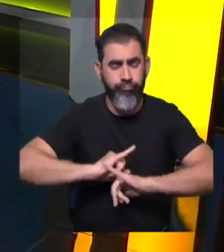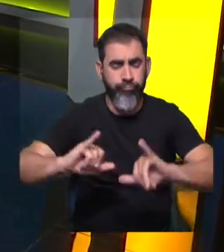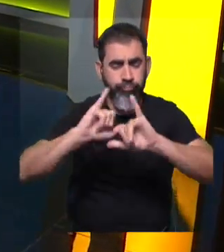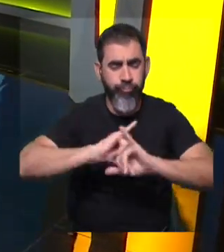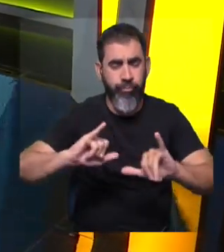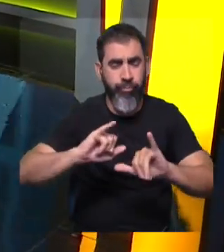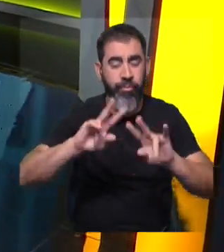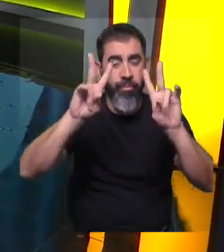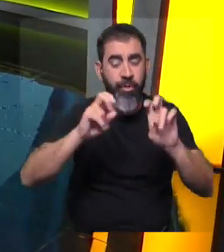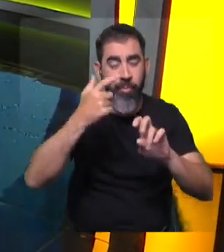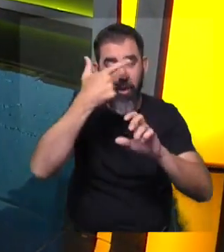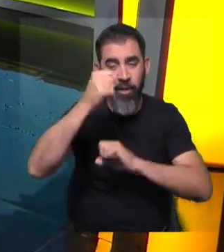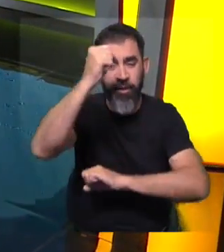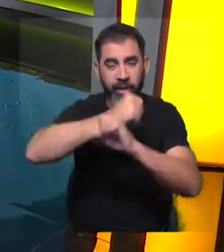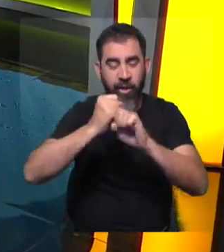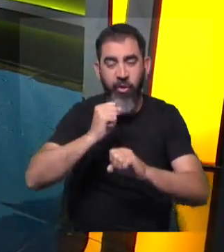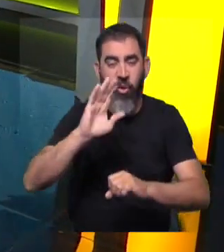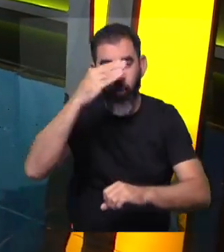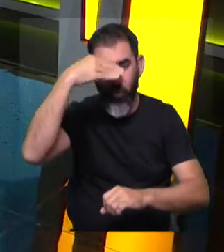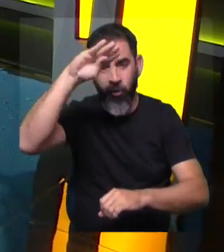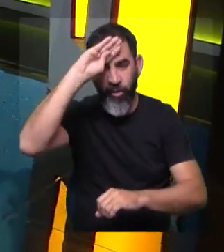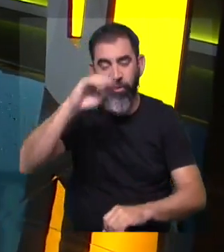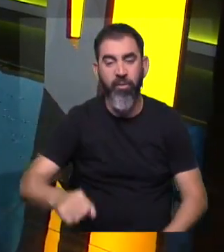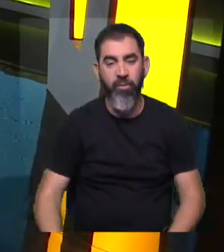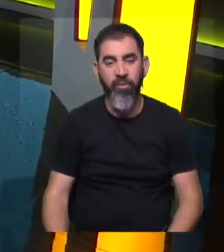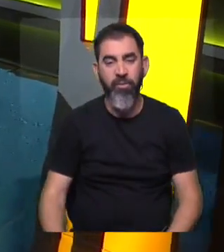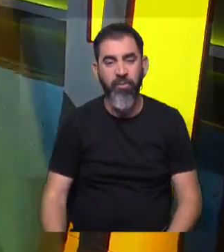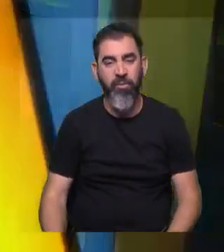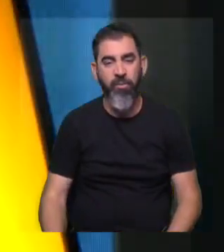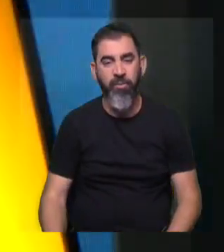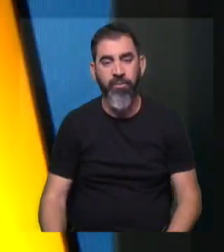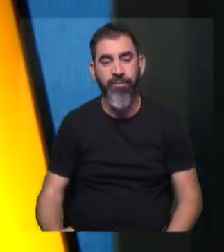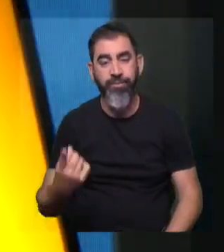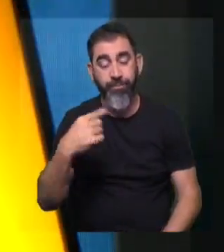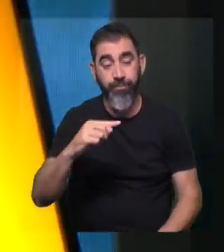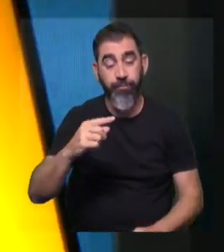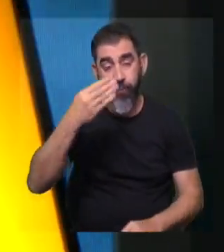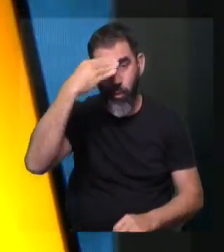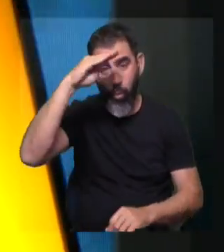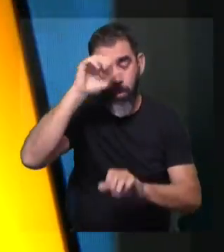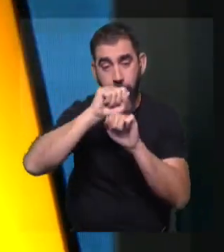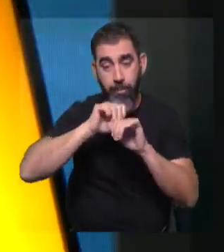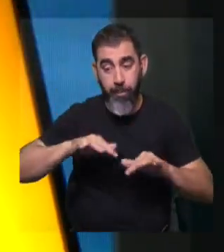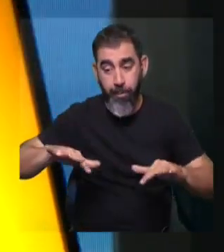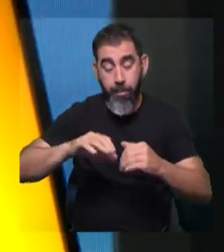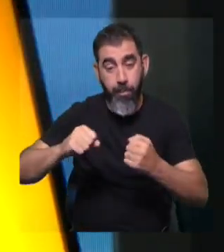el boom biotecnológico de Cuba. Y la realidad que en ese contexto ellos, cuando empezó la pandemia, me